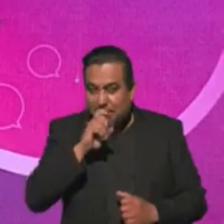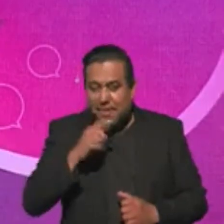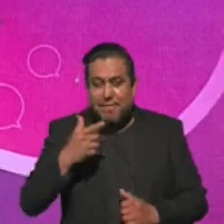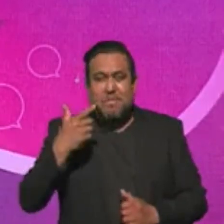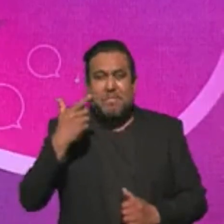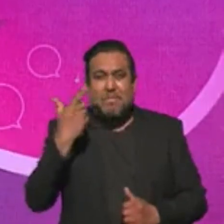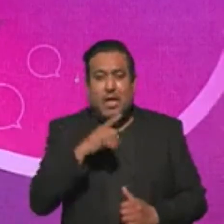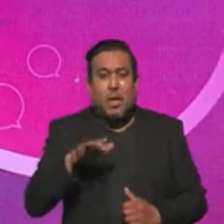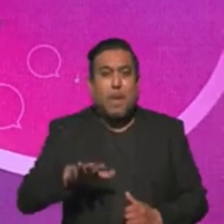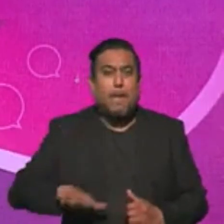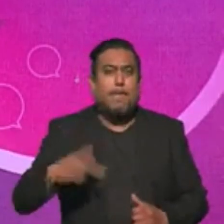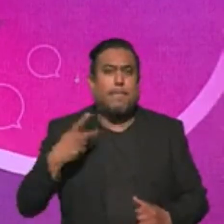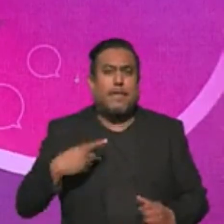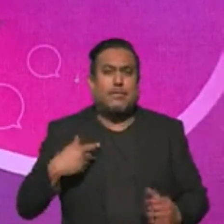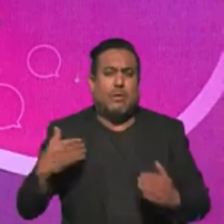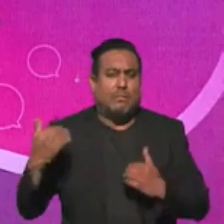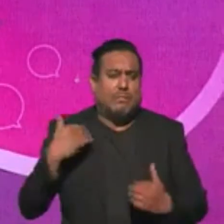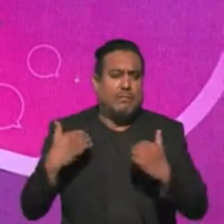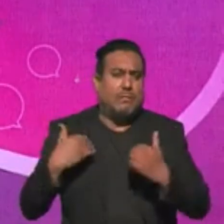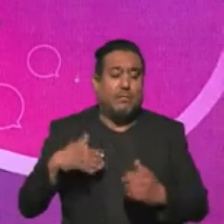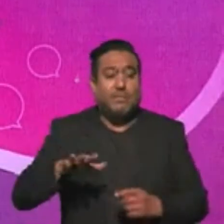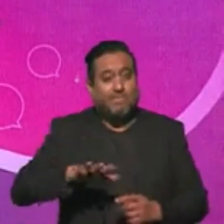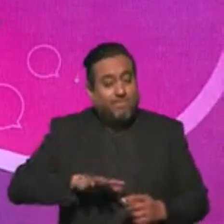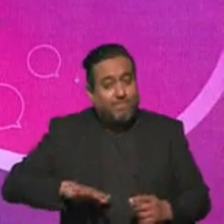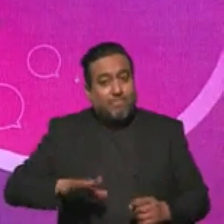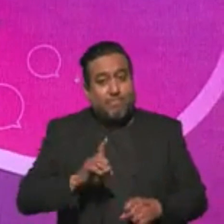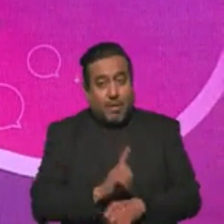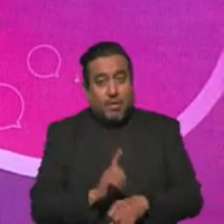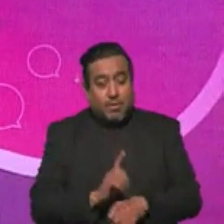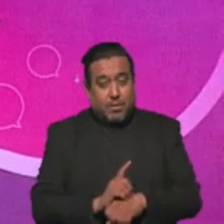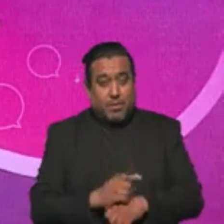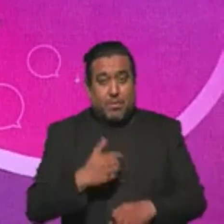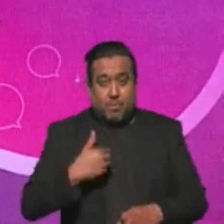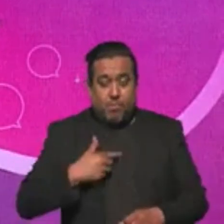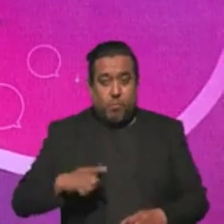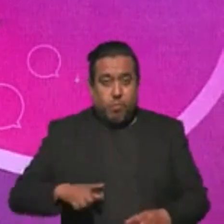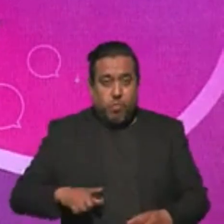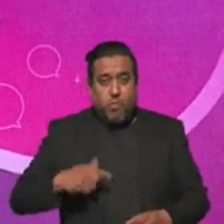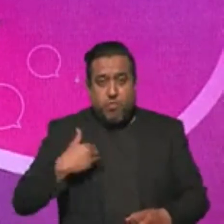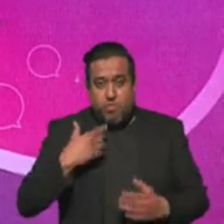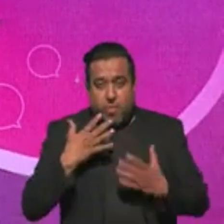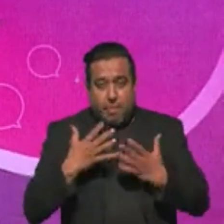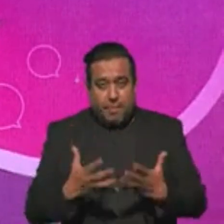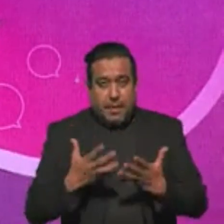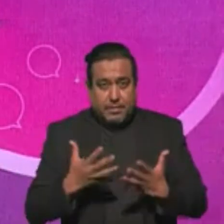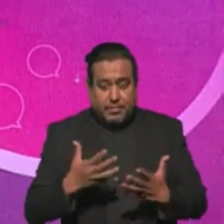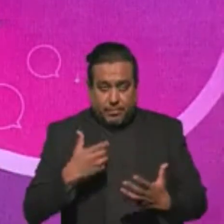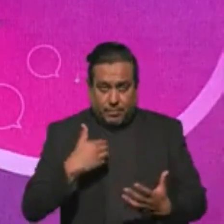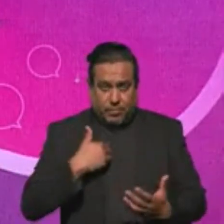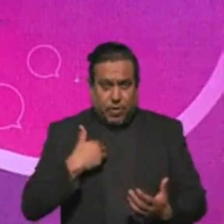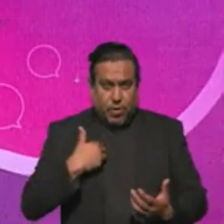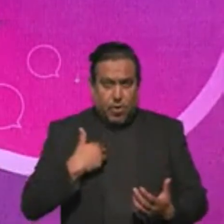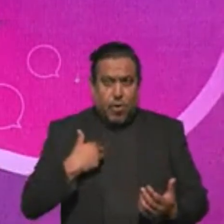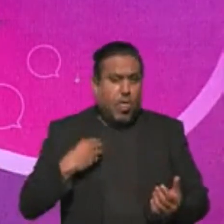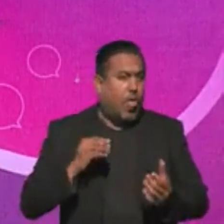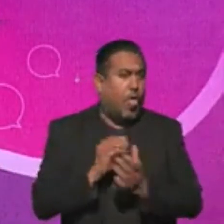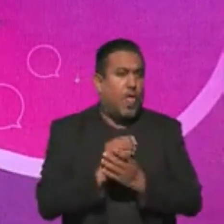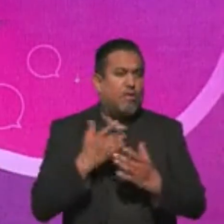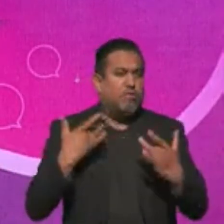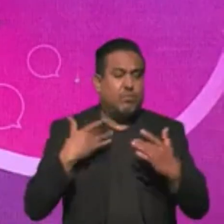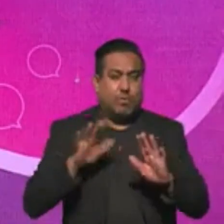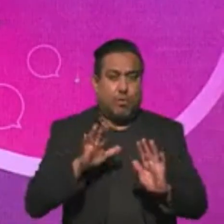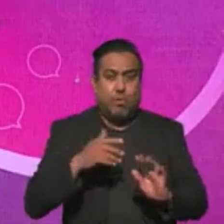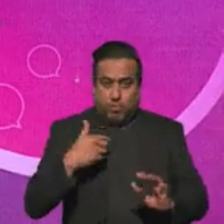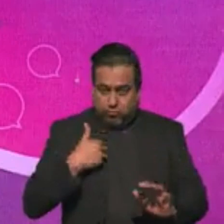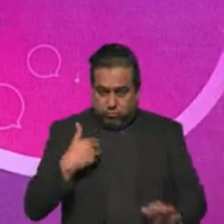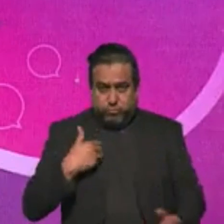reclamo social de todos los días quiero decirles que mi gobierno no ha sido omiso ante ese tema